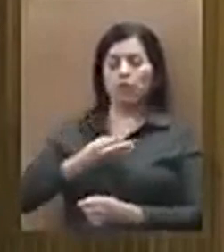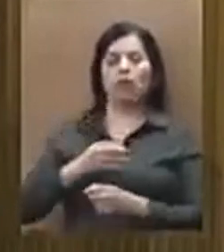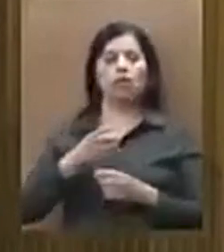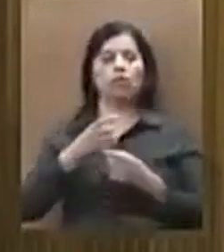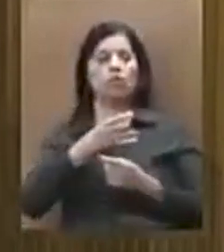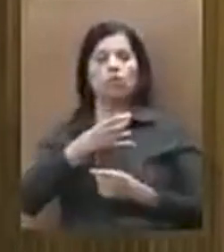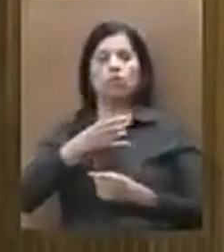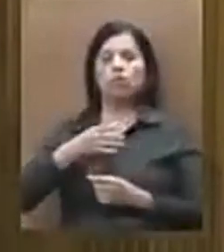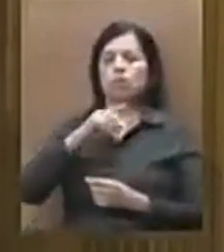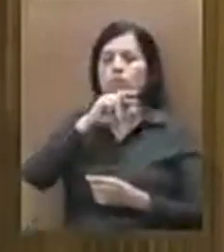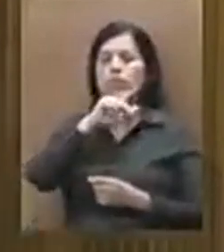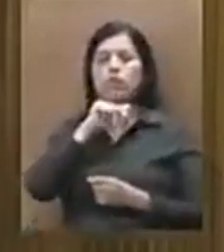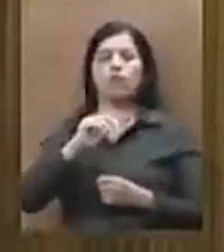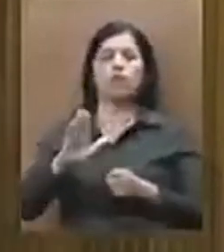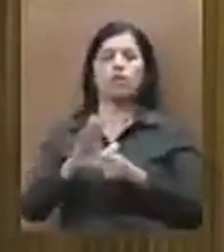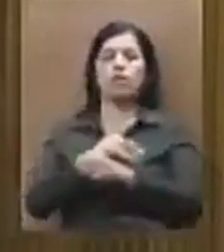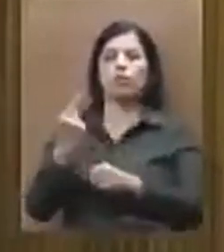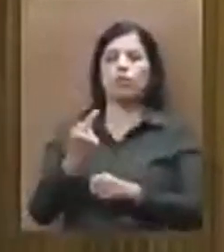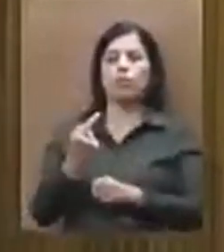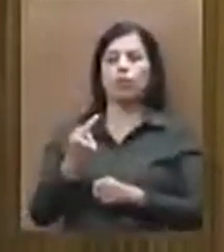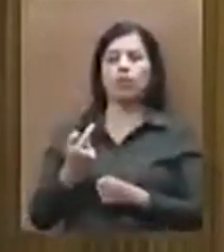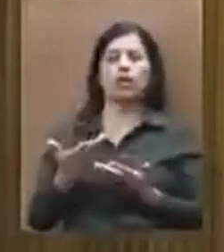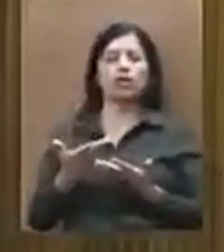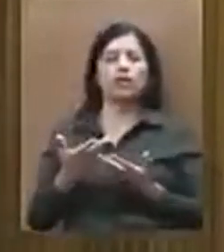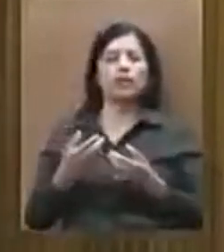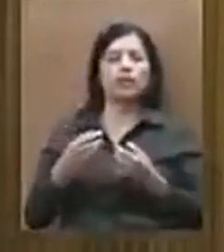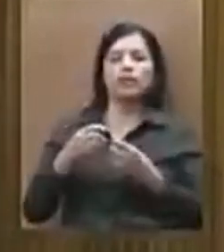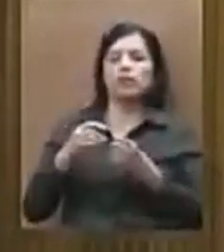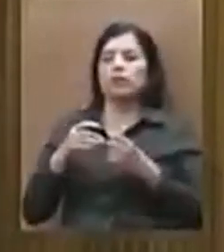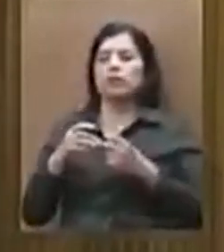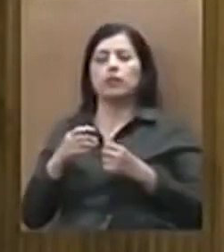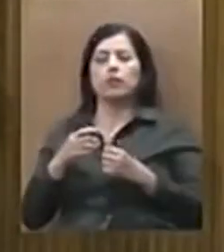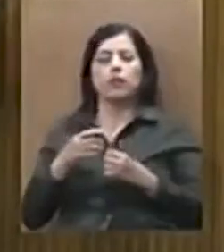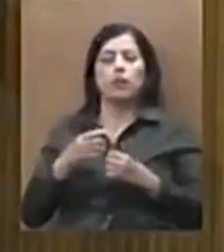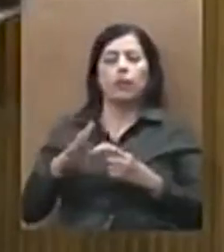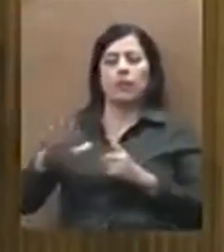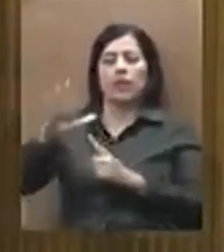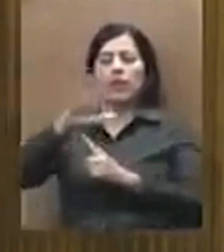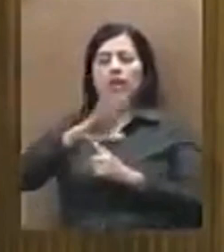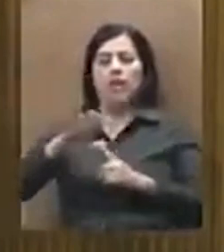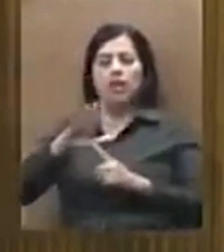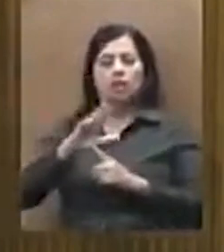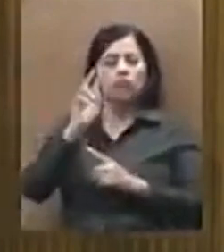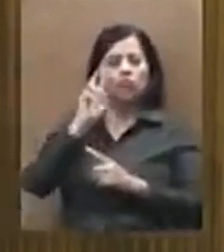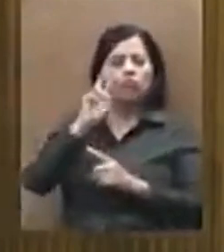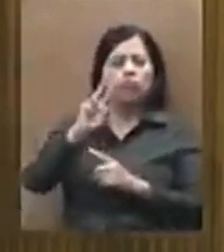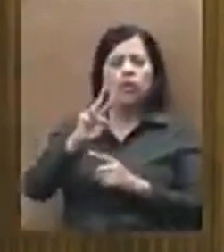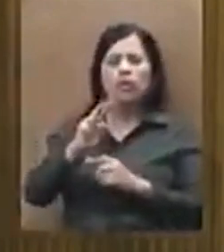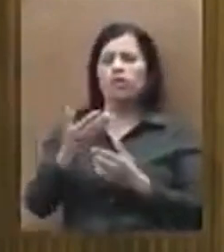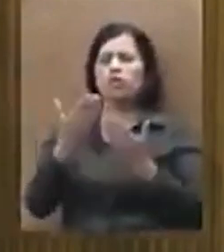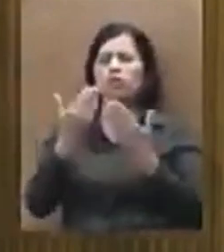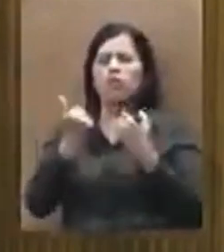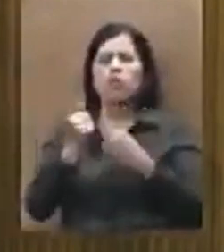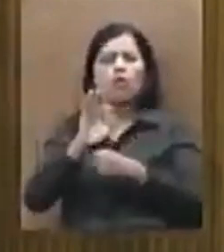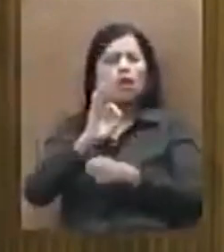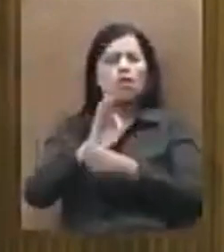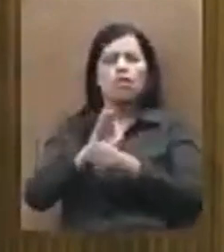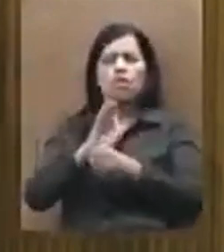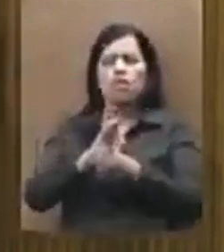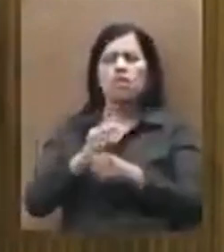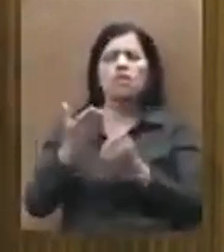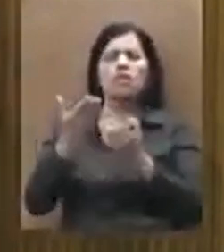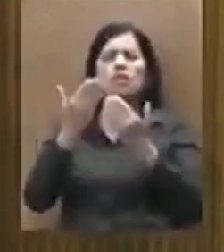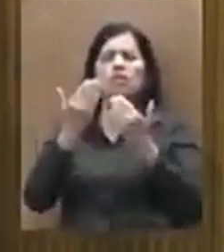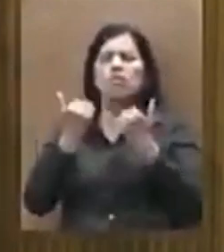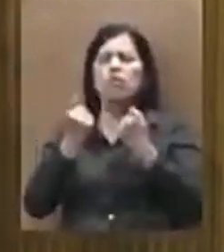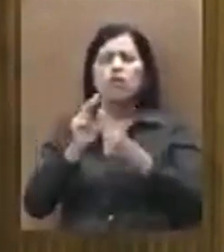desesperación por la inseguridad y el estado en que encuentran su Colonia La percepción de inseguridad también pasa por los parques